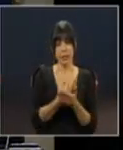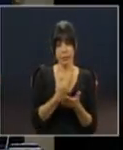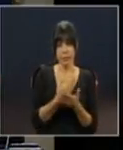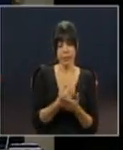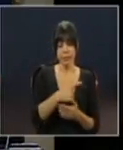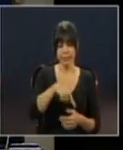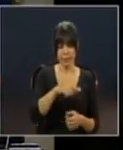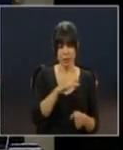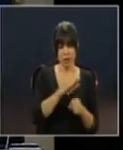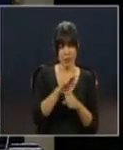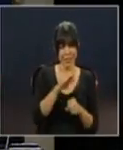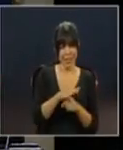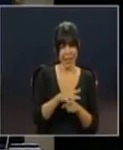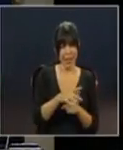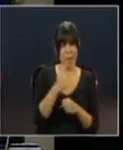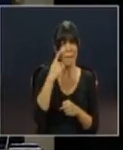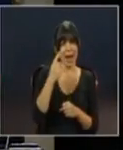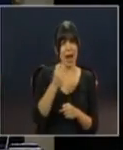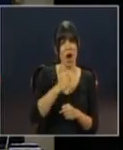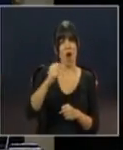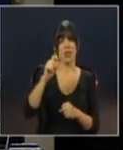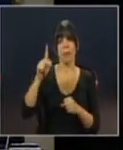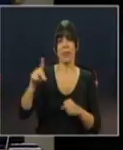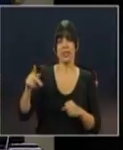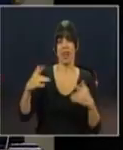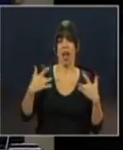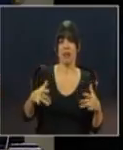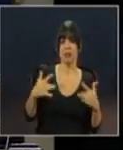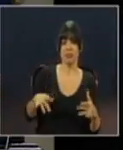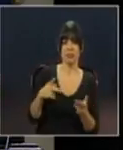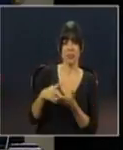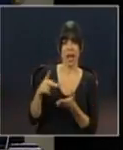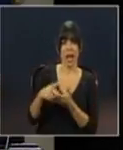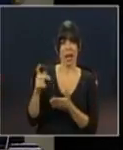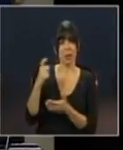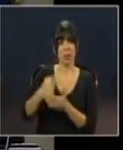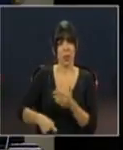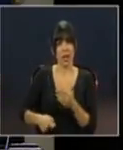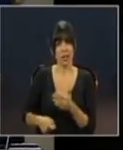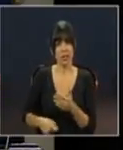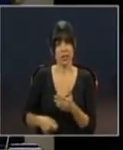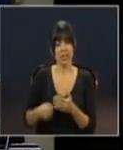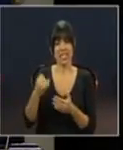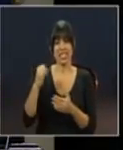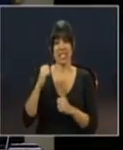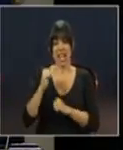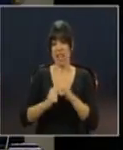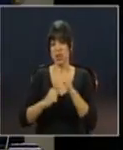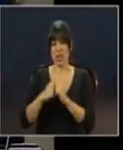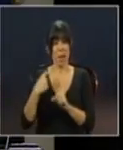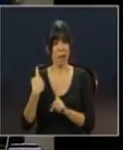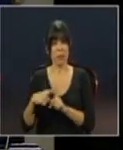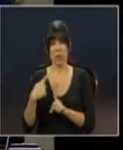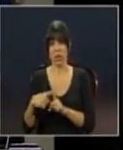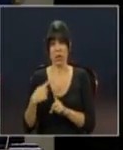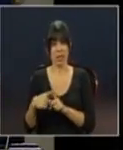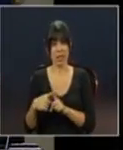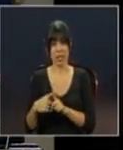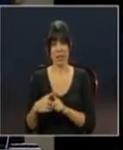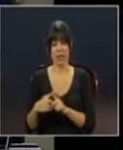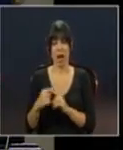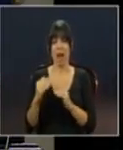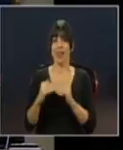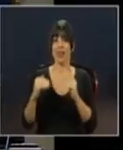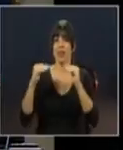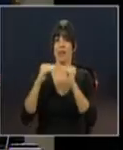son suficientes para combatir la evasión, la erosión fiscal, si nuestra estructura impositiva permite sostener el nivel y